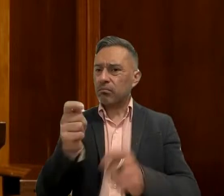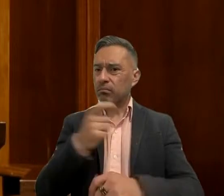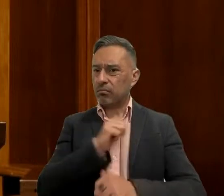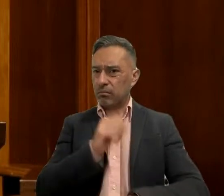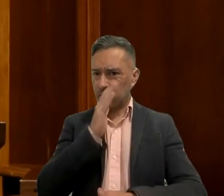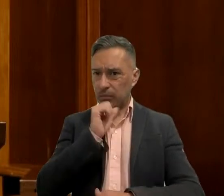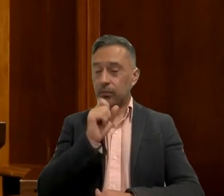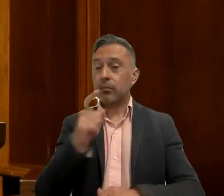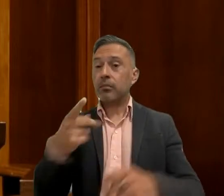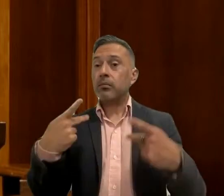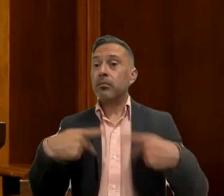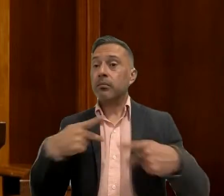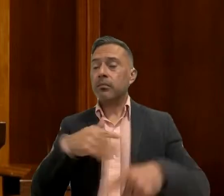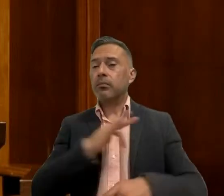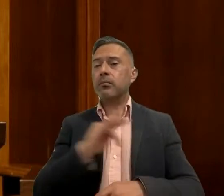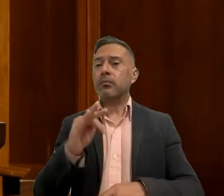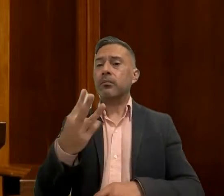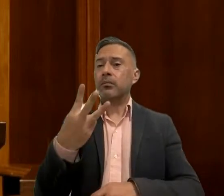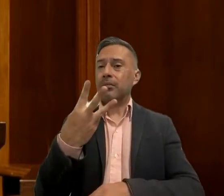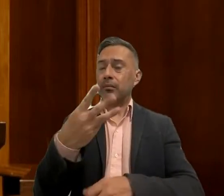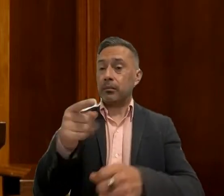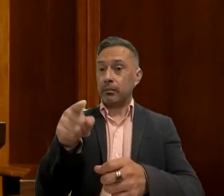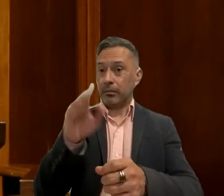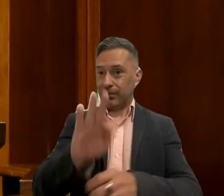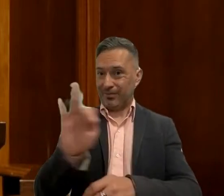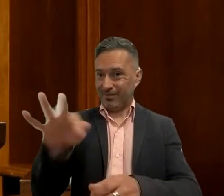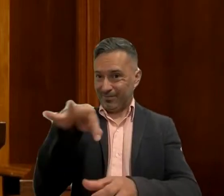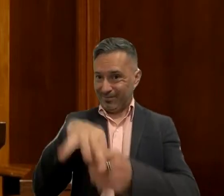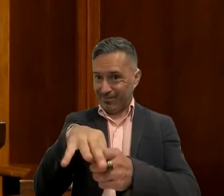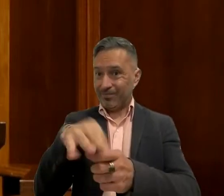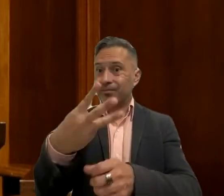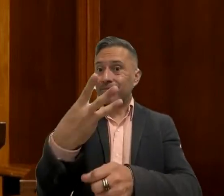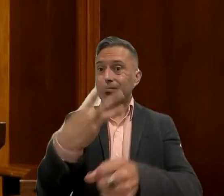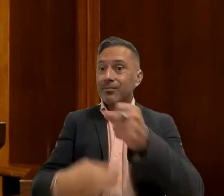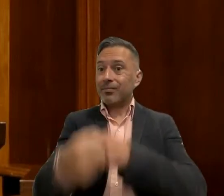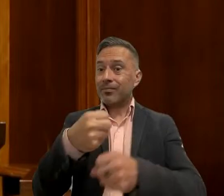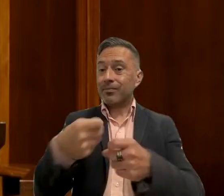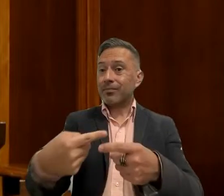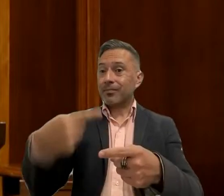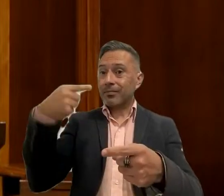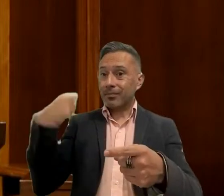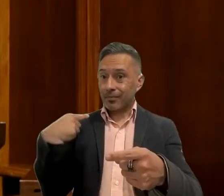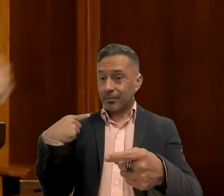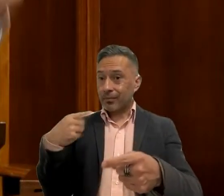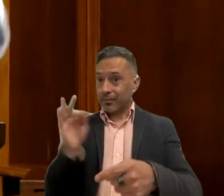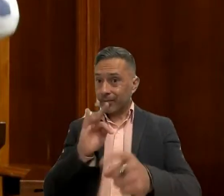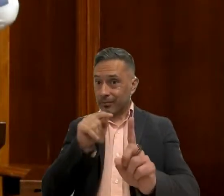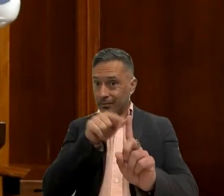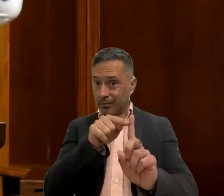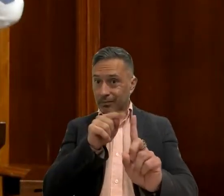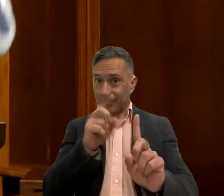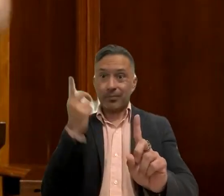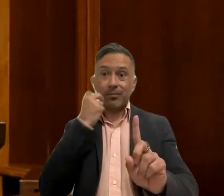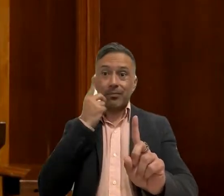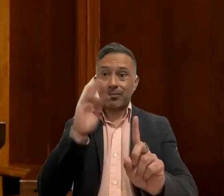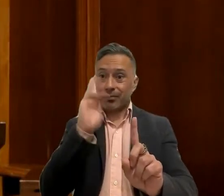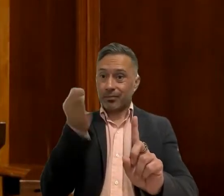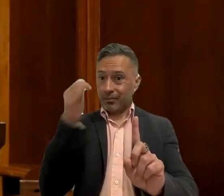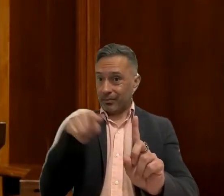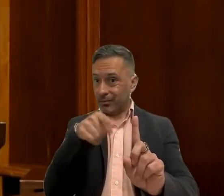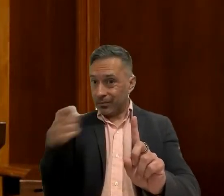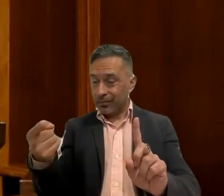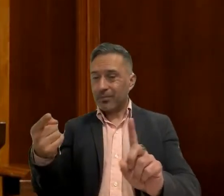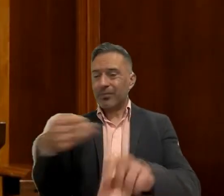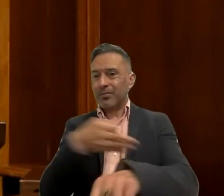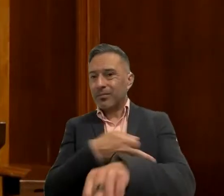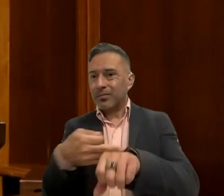haya tenido en los últimos 3 años anteriores al día de la elección un vínculo de matrimonio o concubinato o unión de hecho